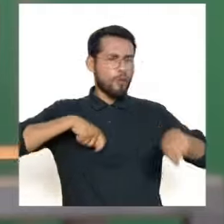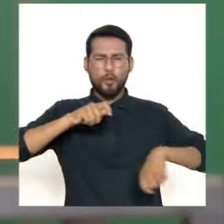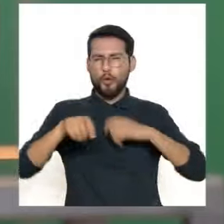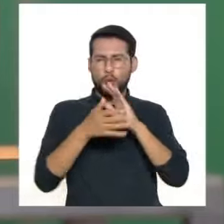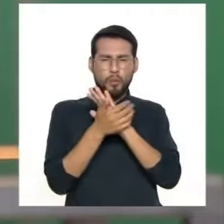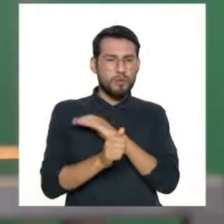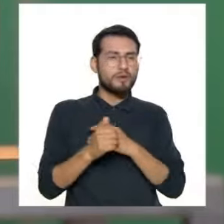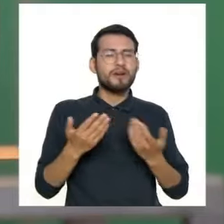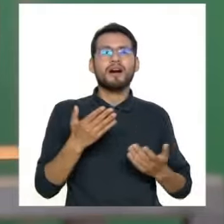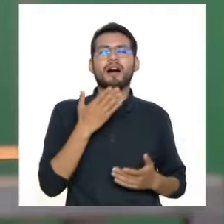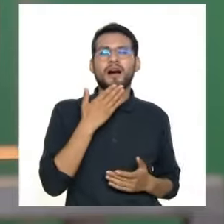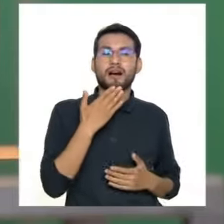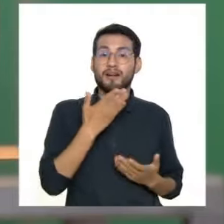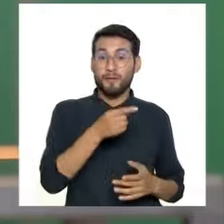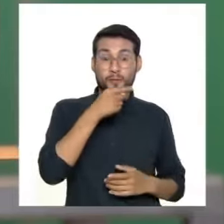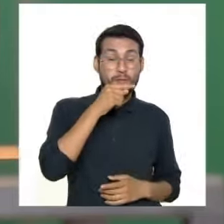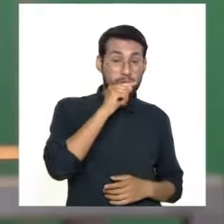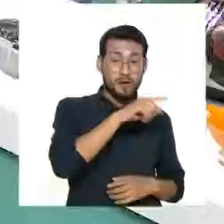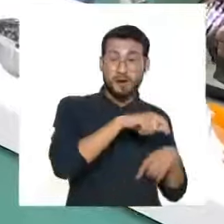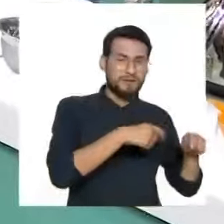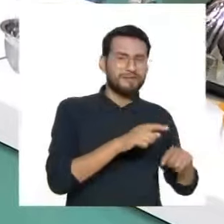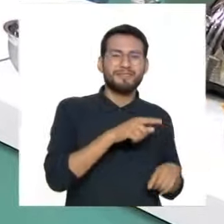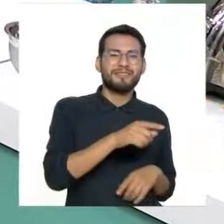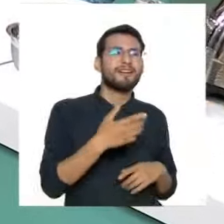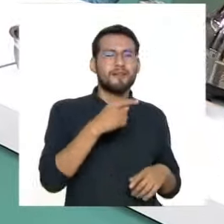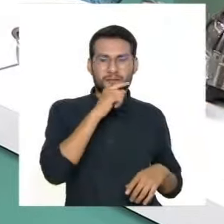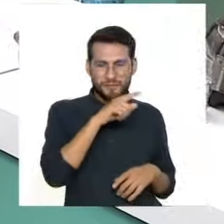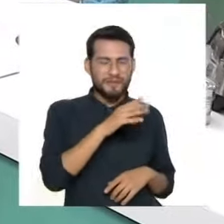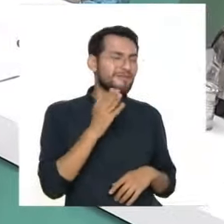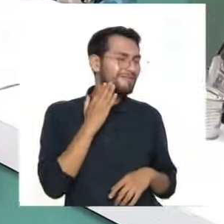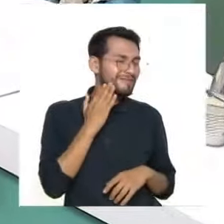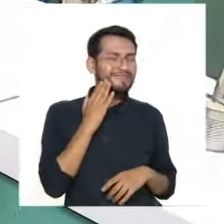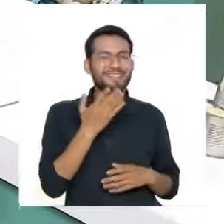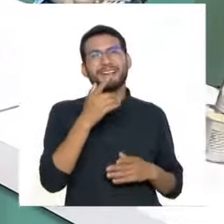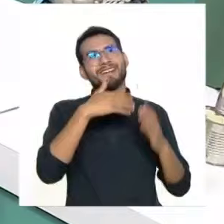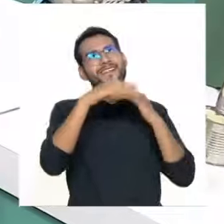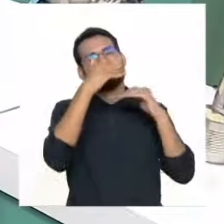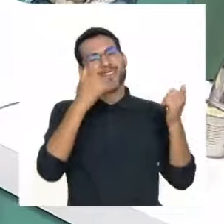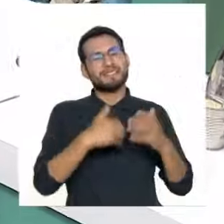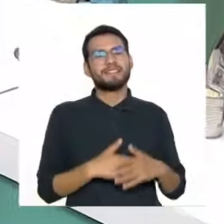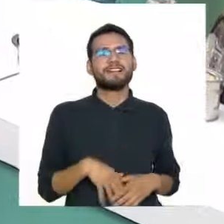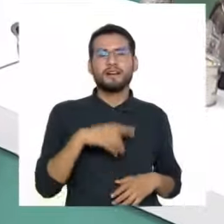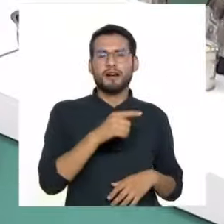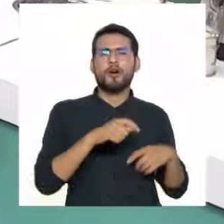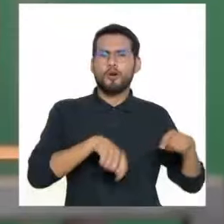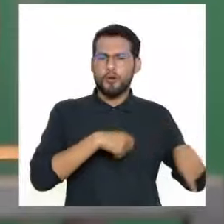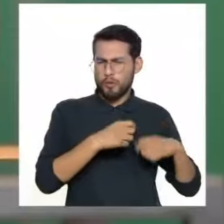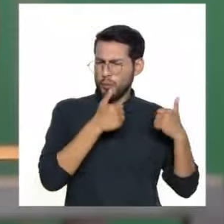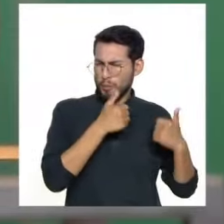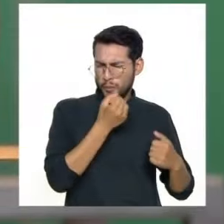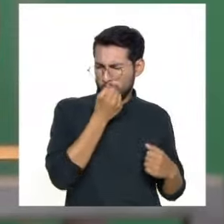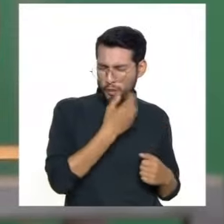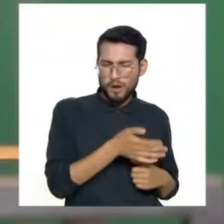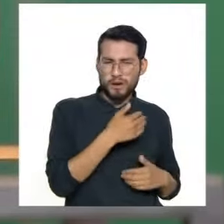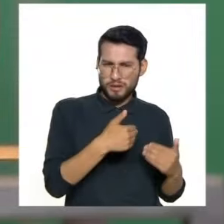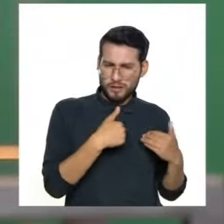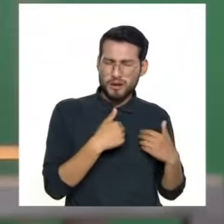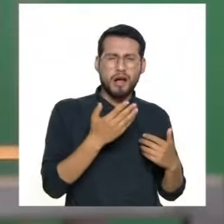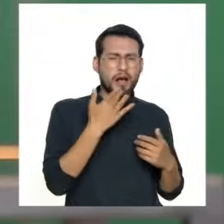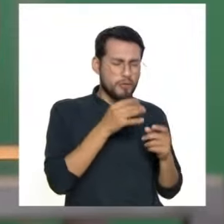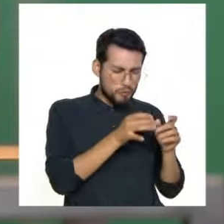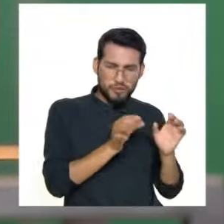en casa no era siempre que cocine la mamá porque la mamá La gran sazón mi mamita linda que en el cielo está este cocinaba buenísimo sus sus sus